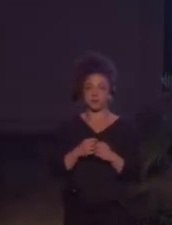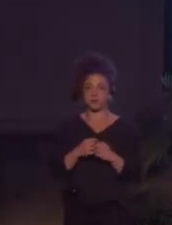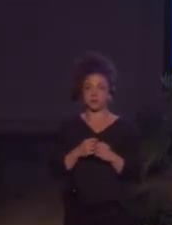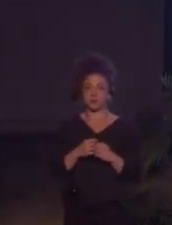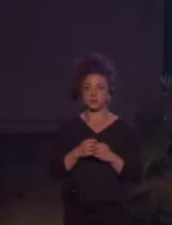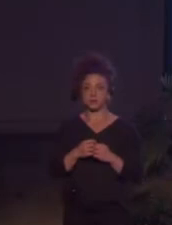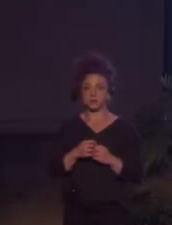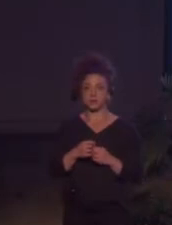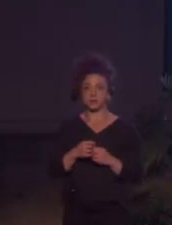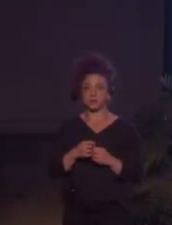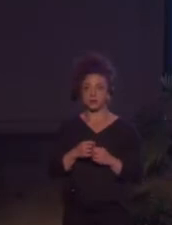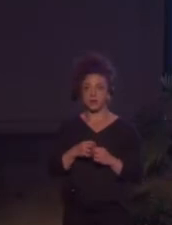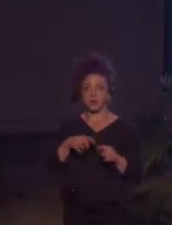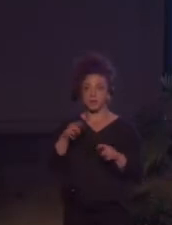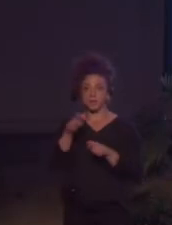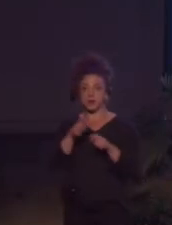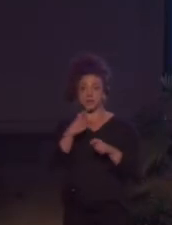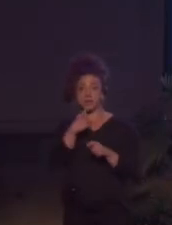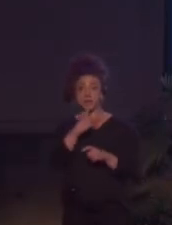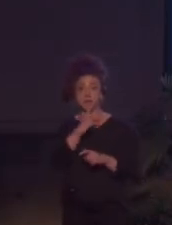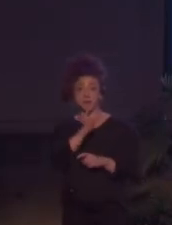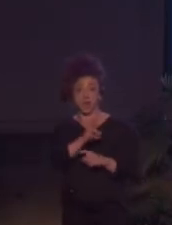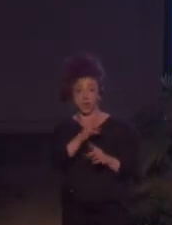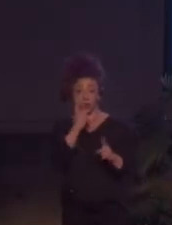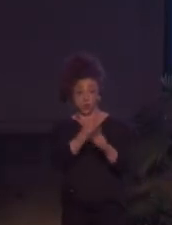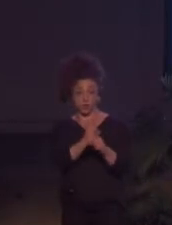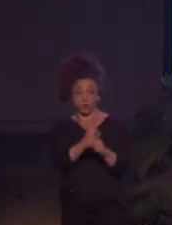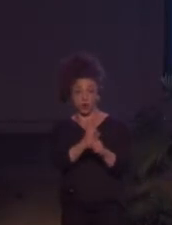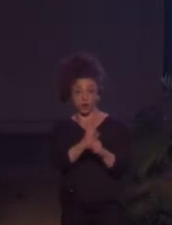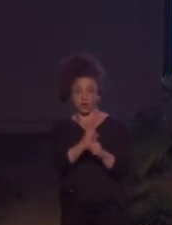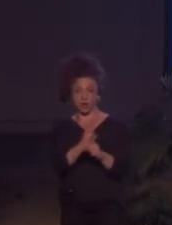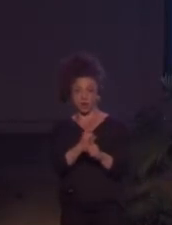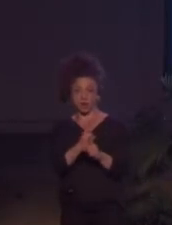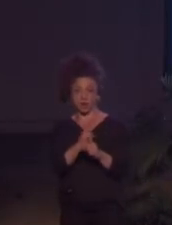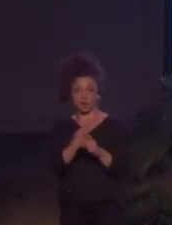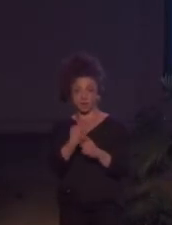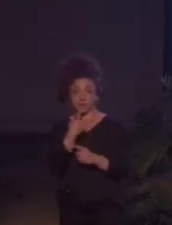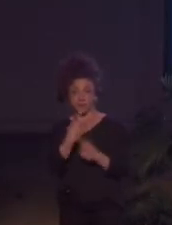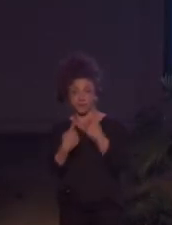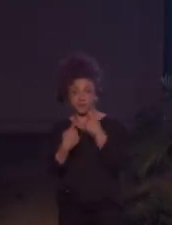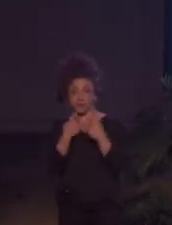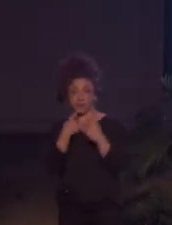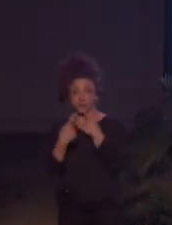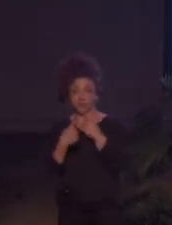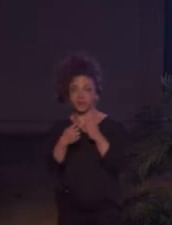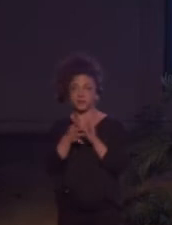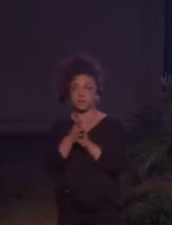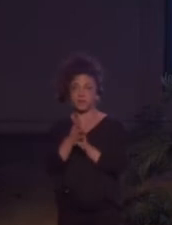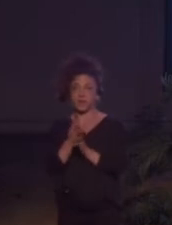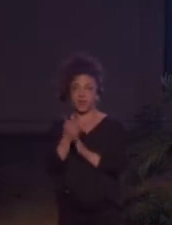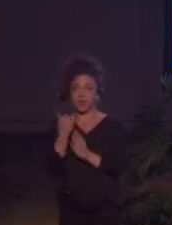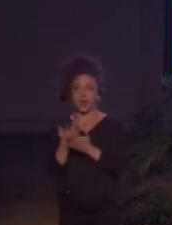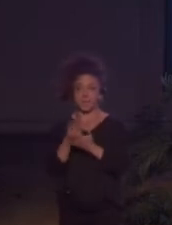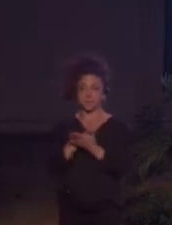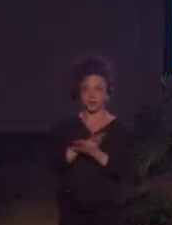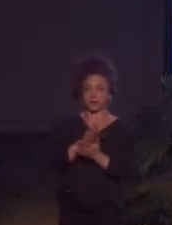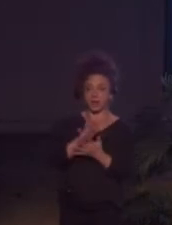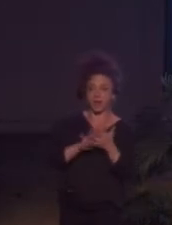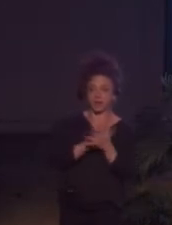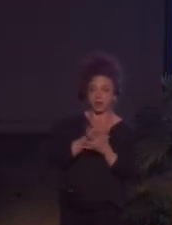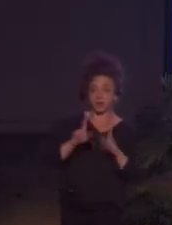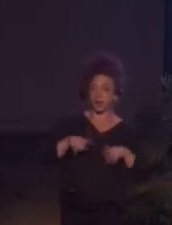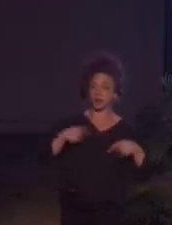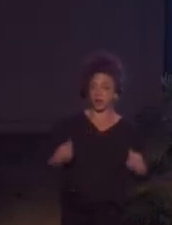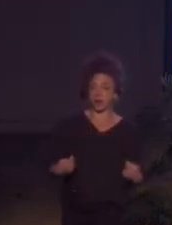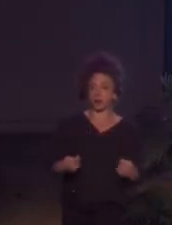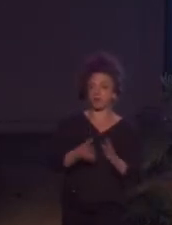ja esan dezue pixkat, ez? Biologismoari lotuta daudela, ez? Ba, gure naturan dago animaliak jatea eta